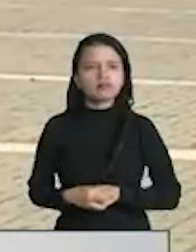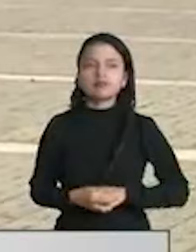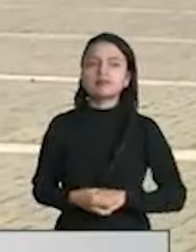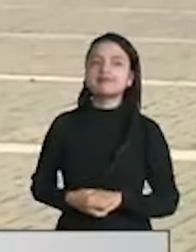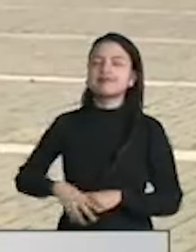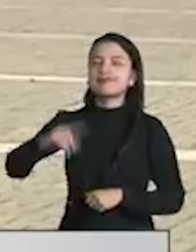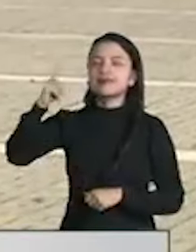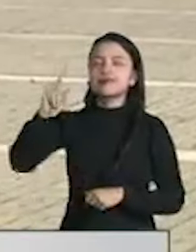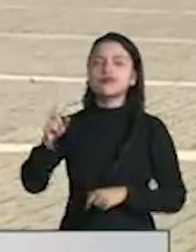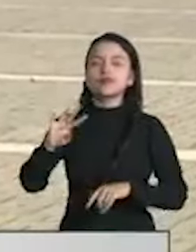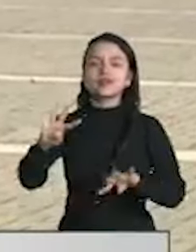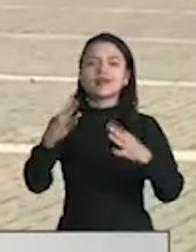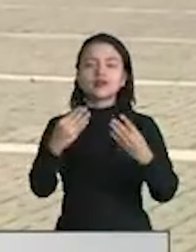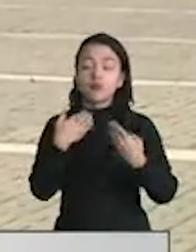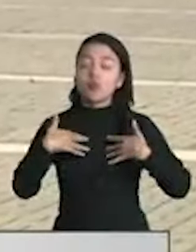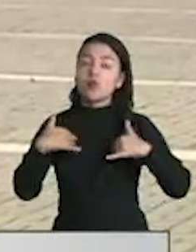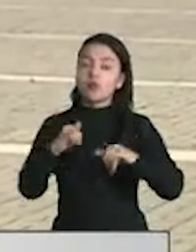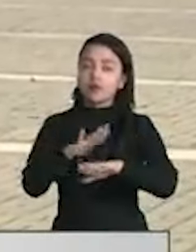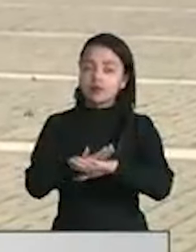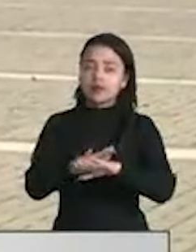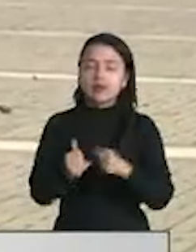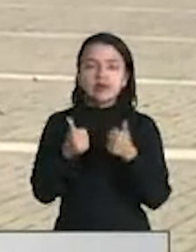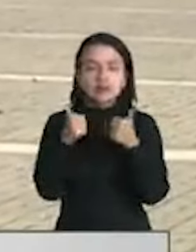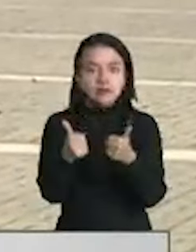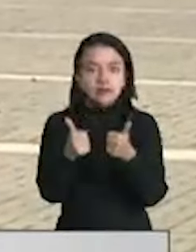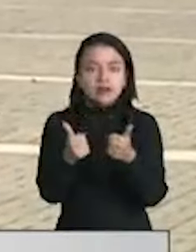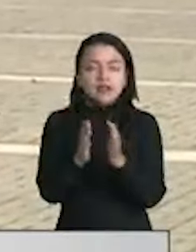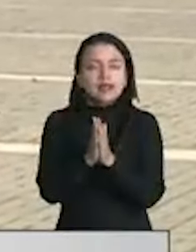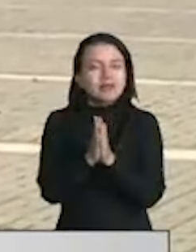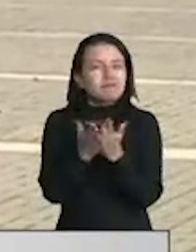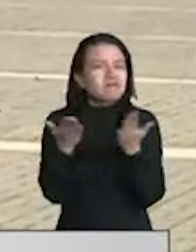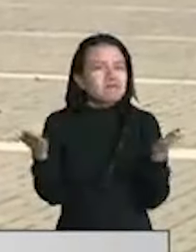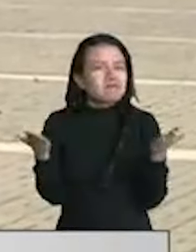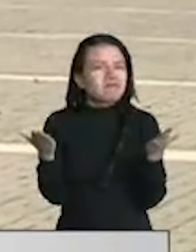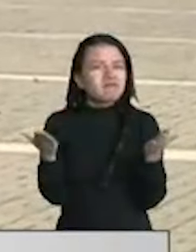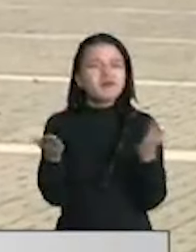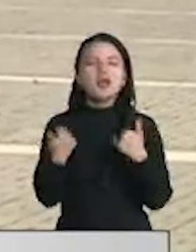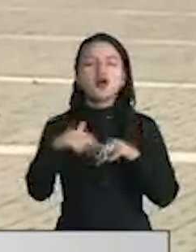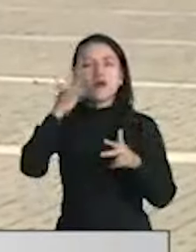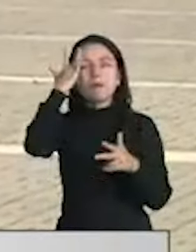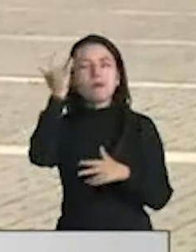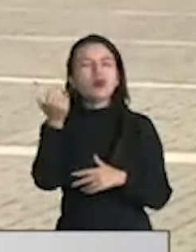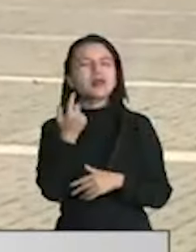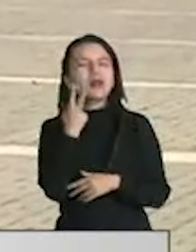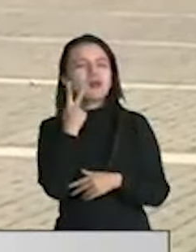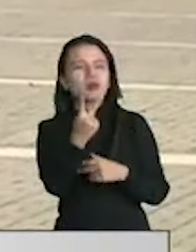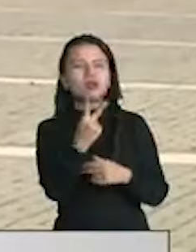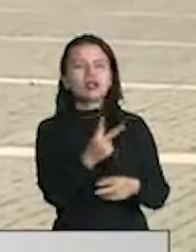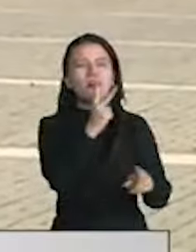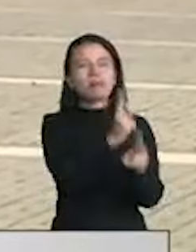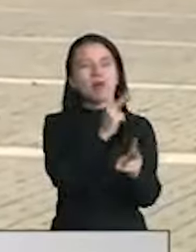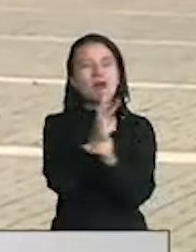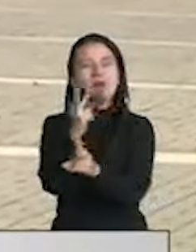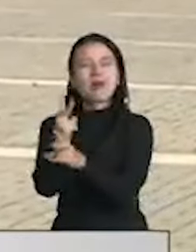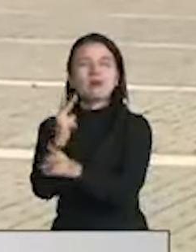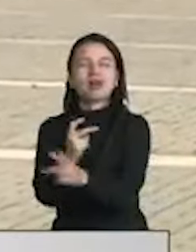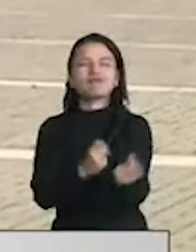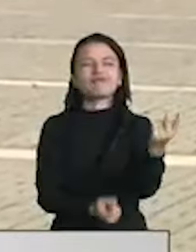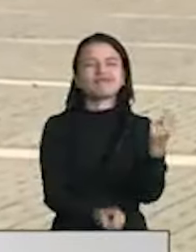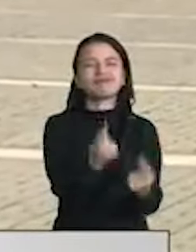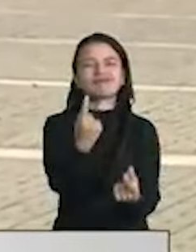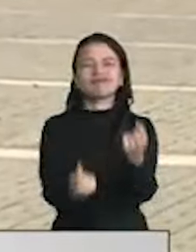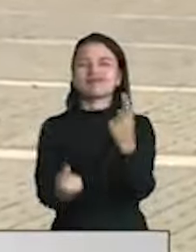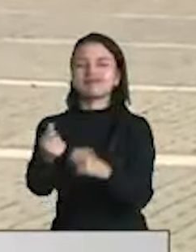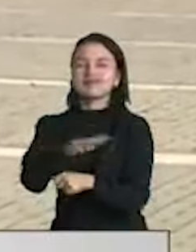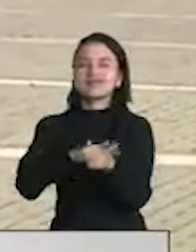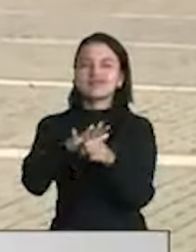Luisa, televidentes, muy buenas tardes. Esto para hacerle frente a los índices de inseguridad en la capital de Bolívar, especialmente en 10